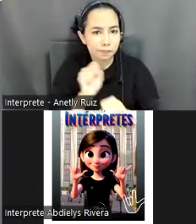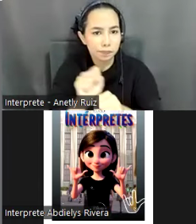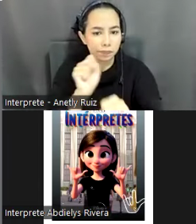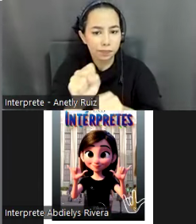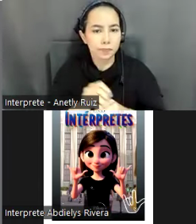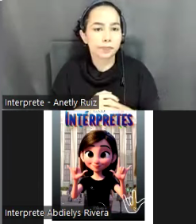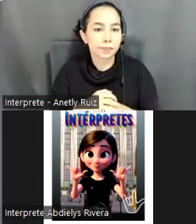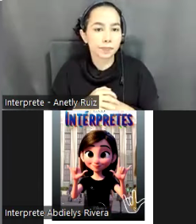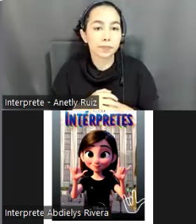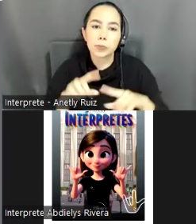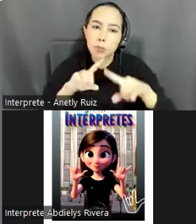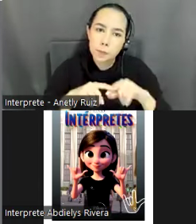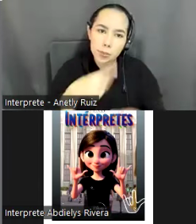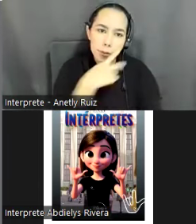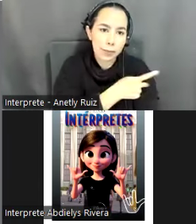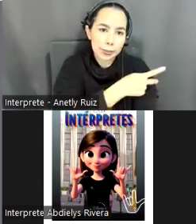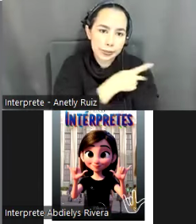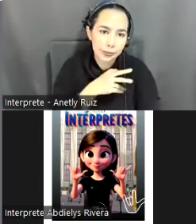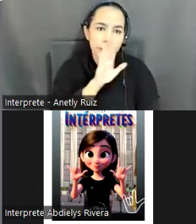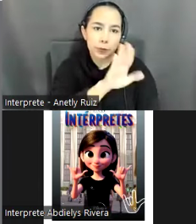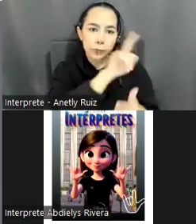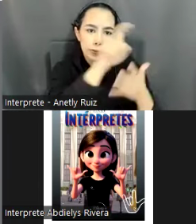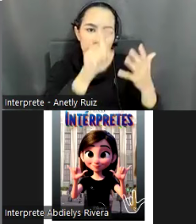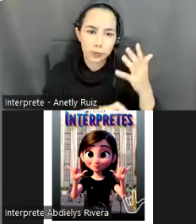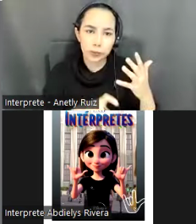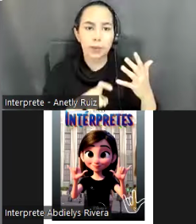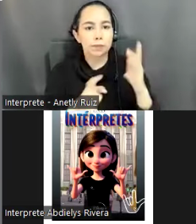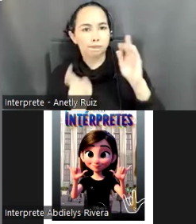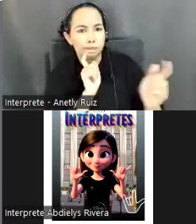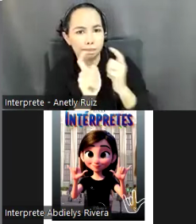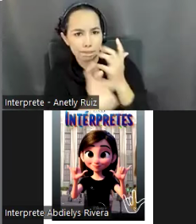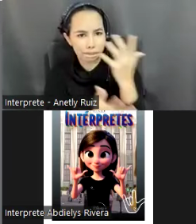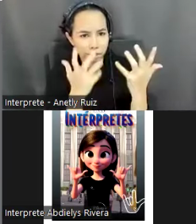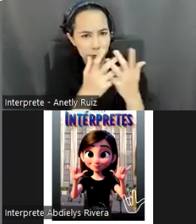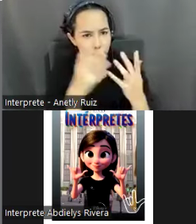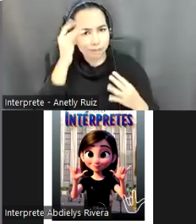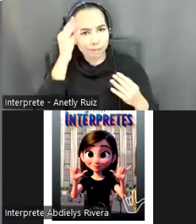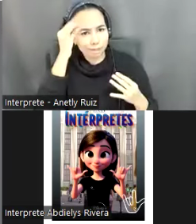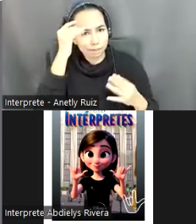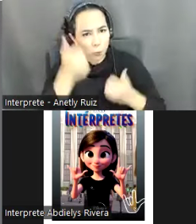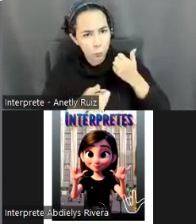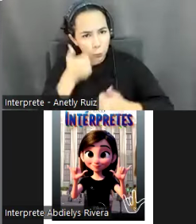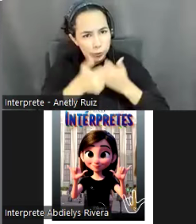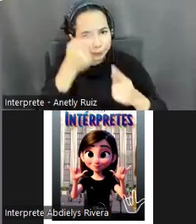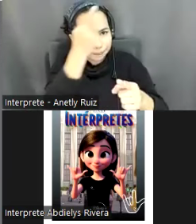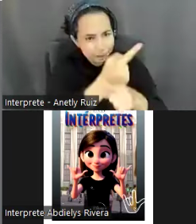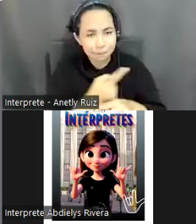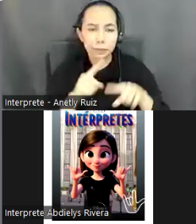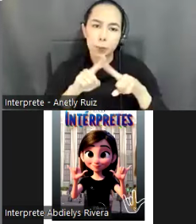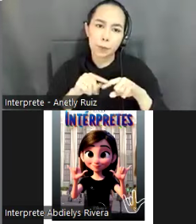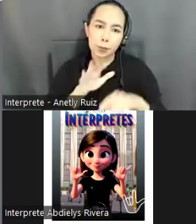presentar los pacientes y esos acomodos razonables que necesiten esos pacientes. Por las necesidades que tenga.